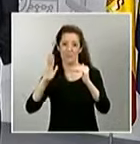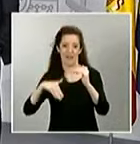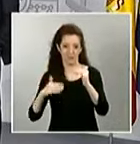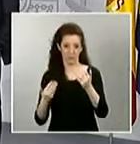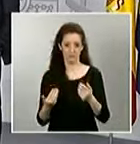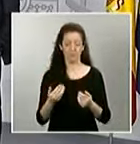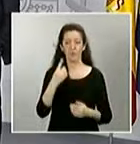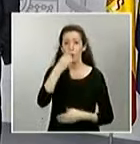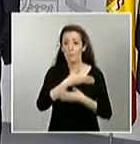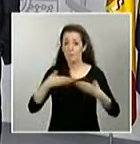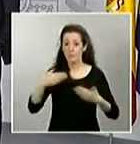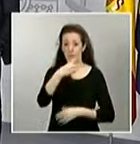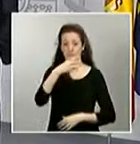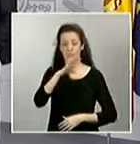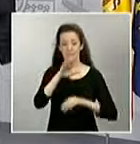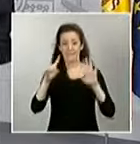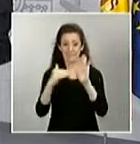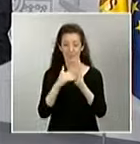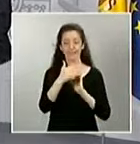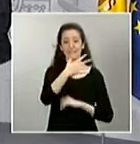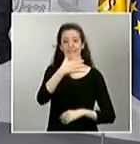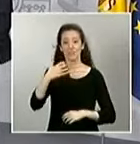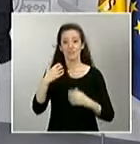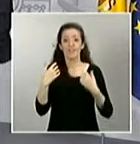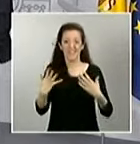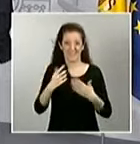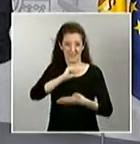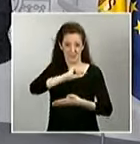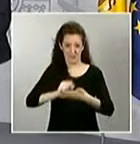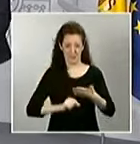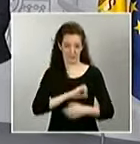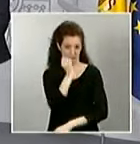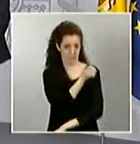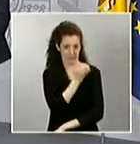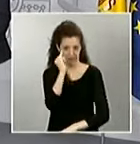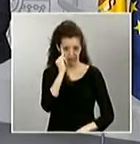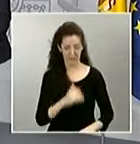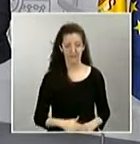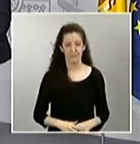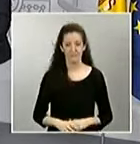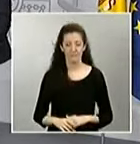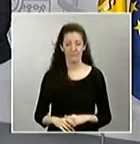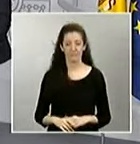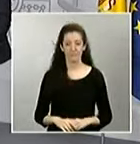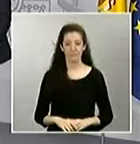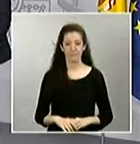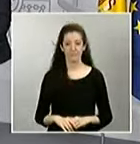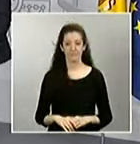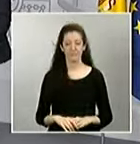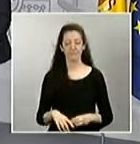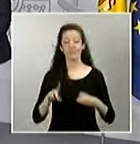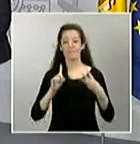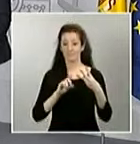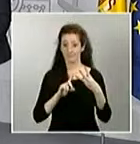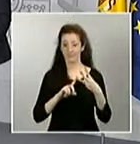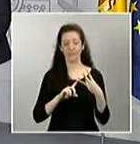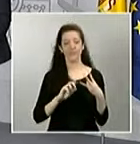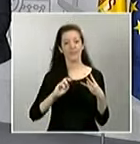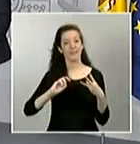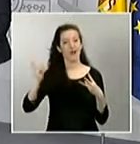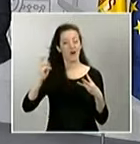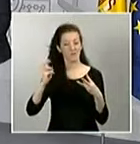.510 contratos registrados. En lo que atañe al tercer bloque de datos que hemos de facilitar